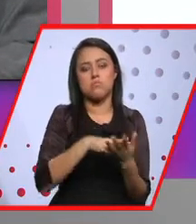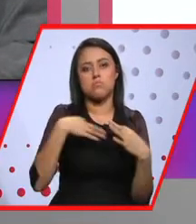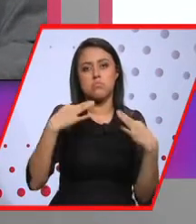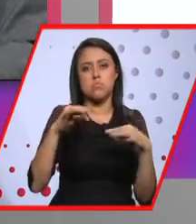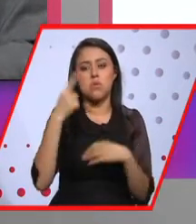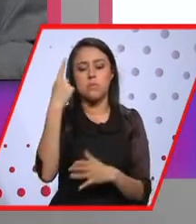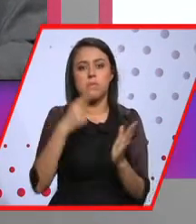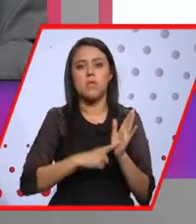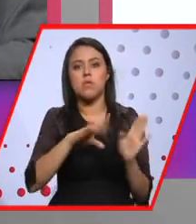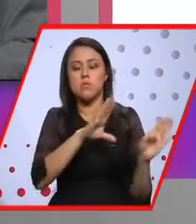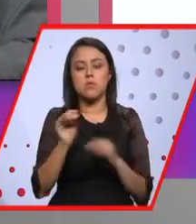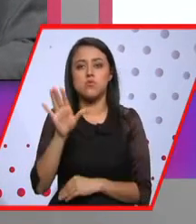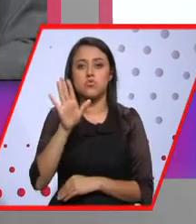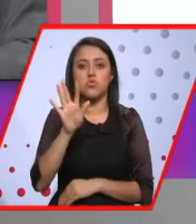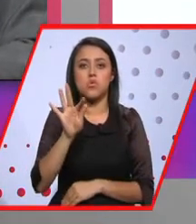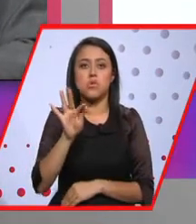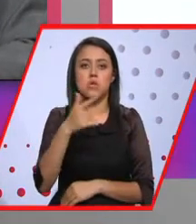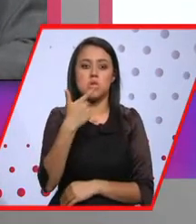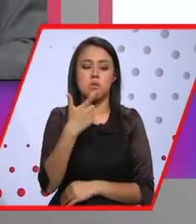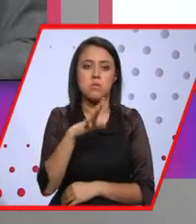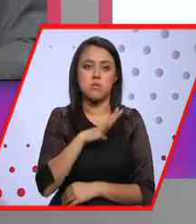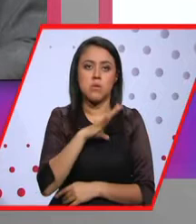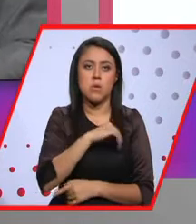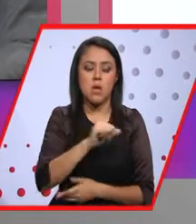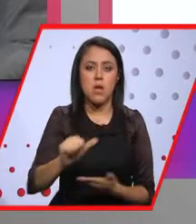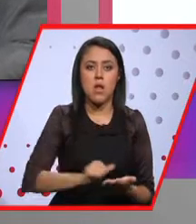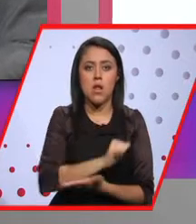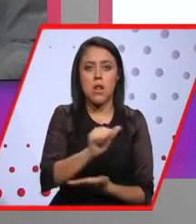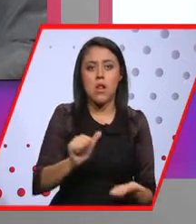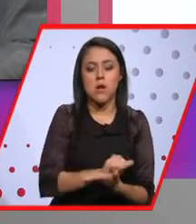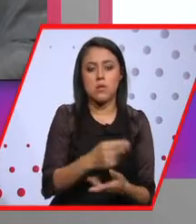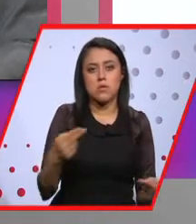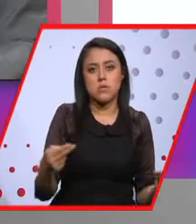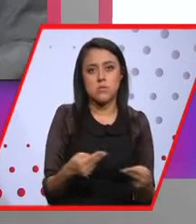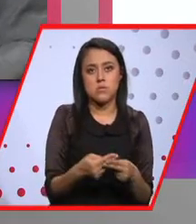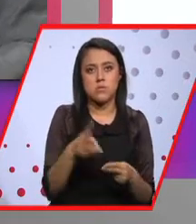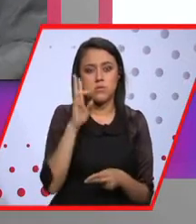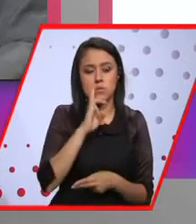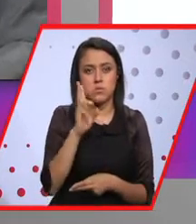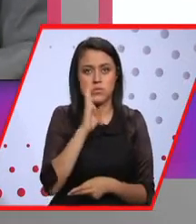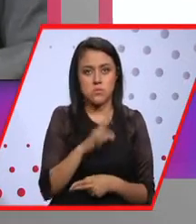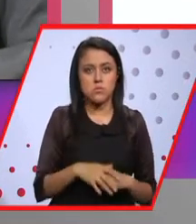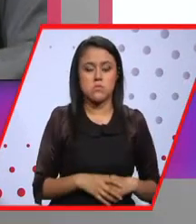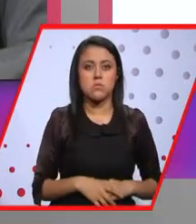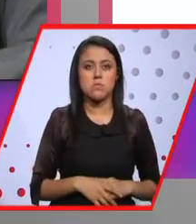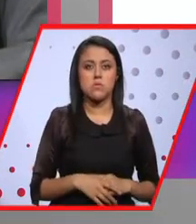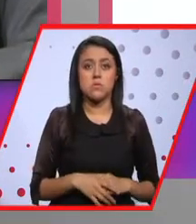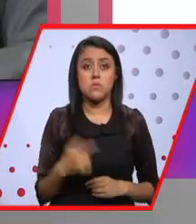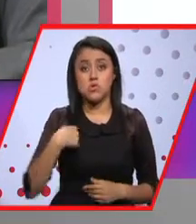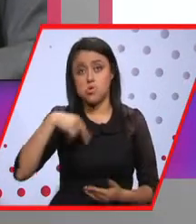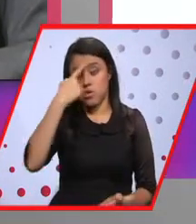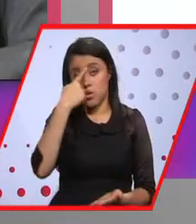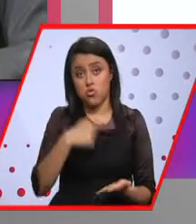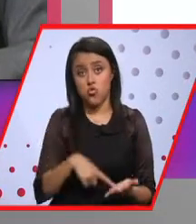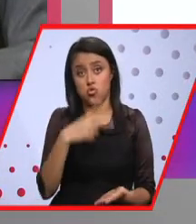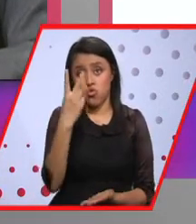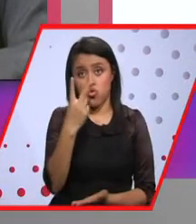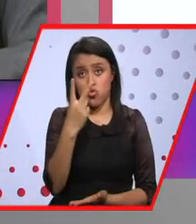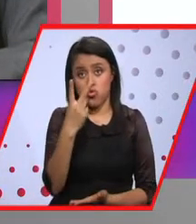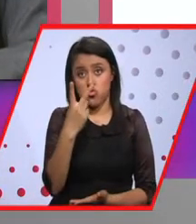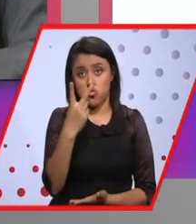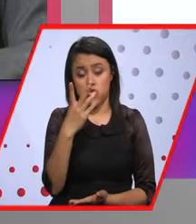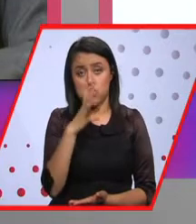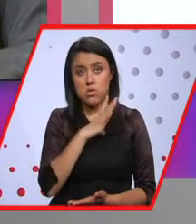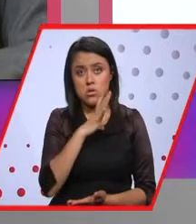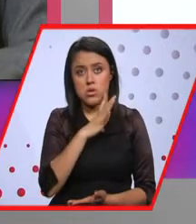en 1947 e inmediatamente le da su acta. Lo que estoy aquí leyendo un poco en la ficha es que creo que lo registraron 2 veces. Así es. Y si